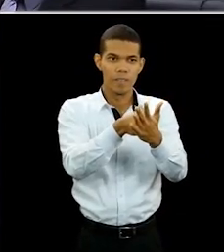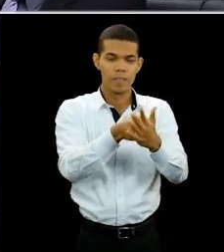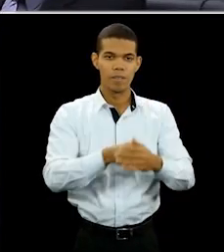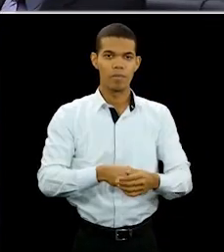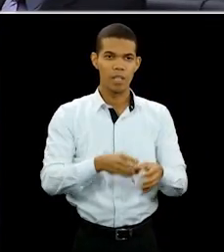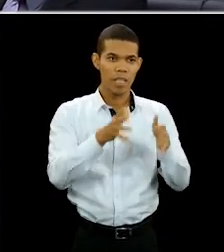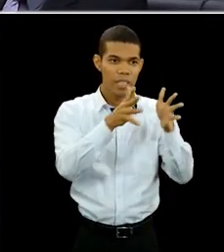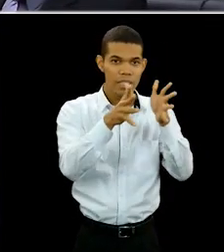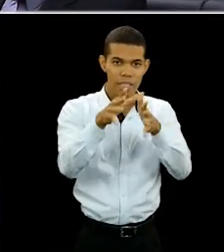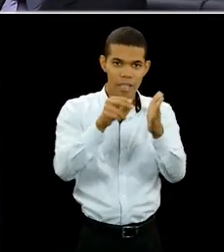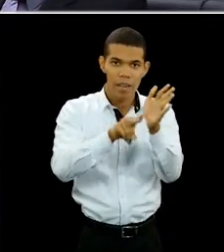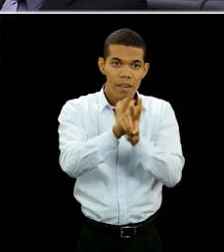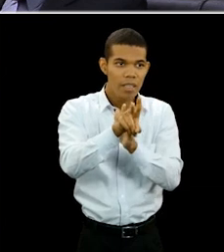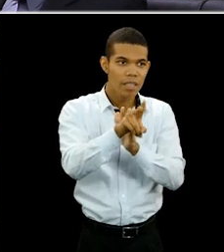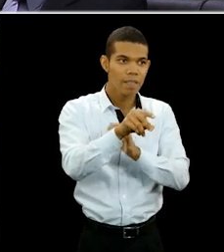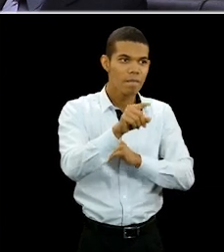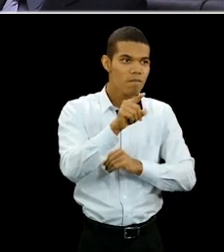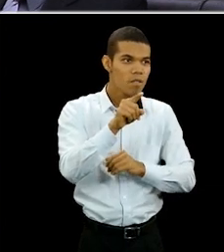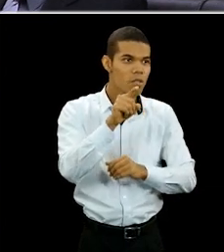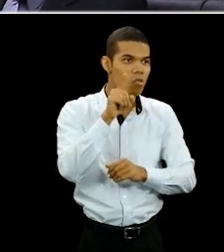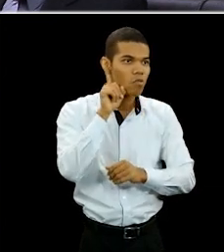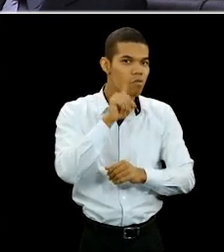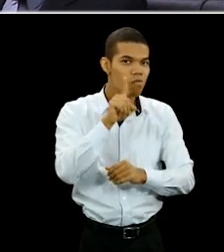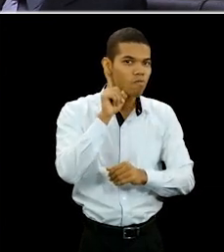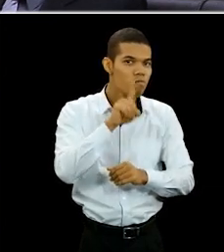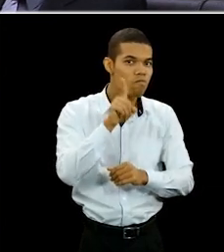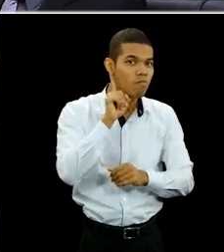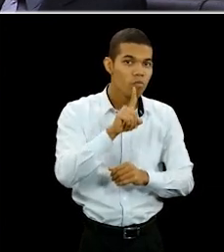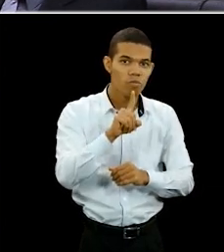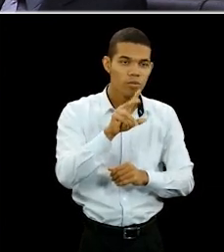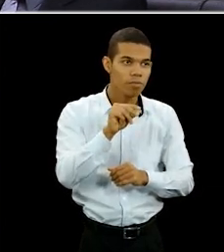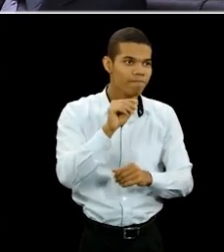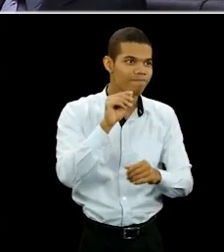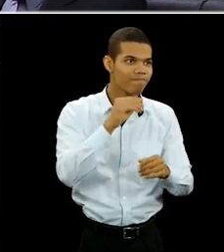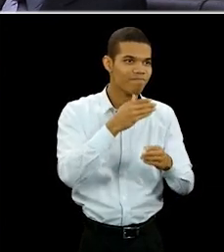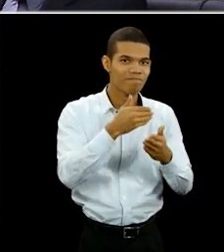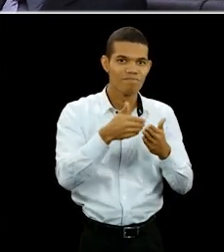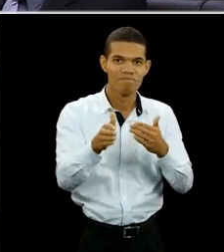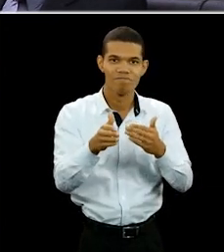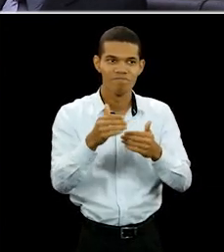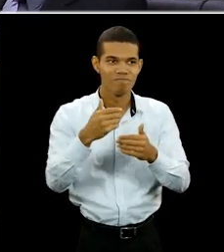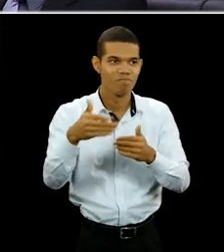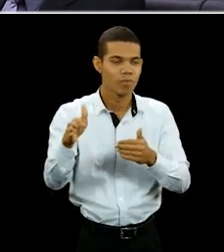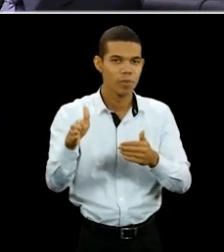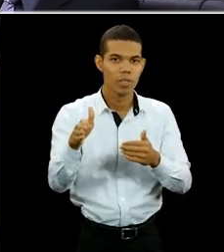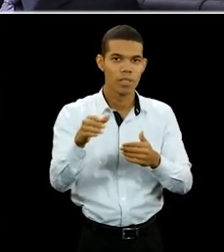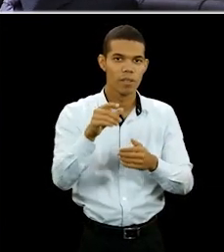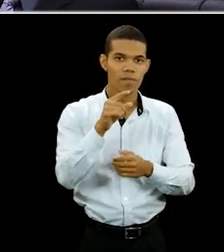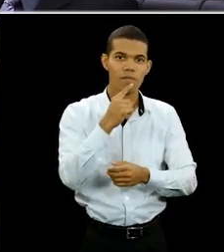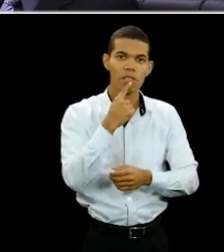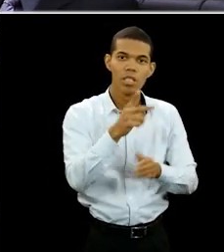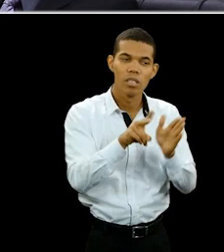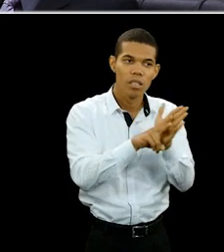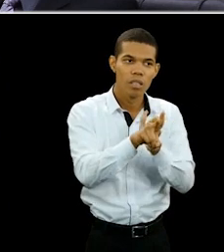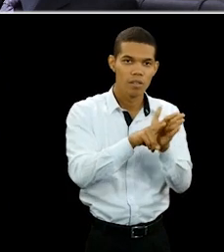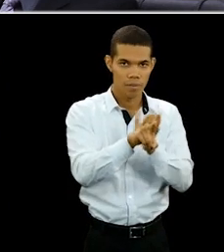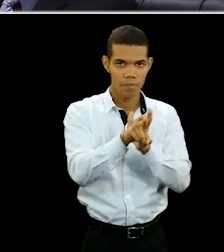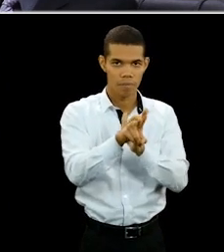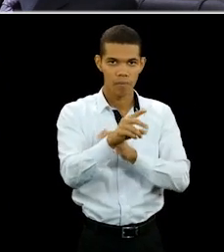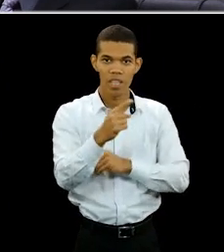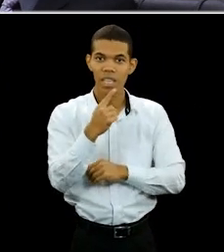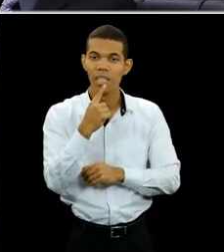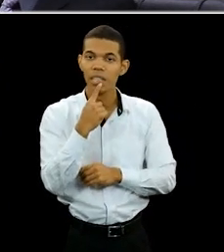entonces Jeremías decide y avanza y sufre Pero al final si vamos al capítulo 40 del